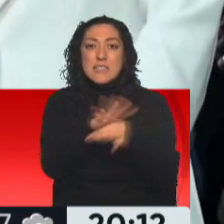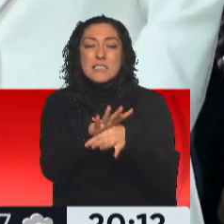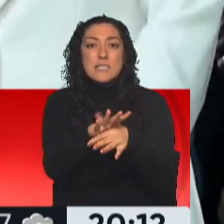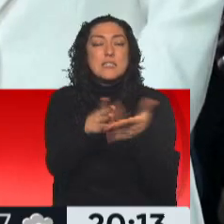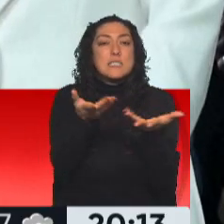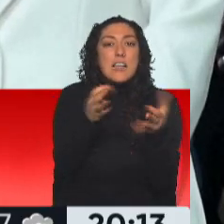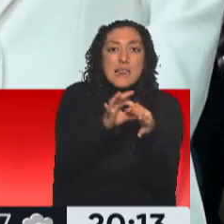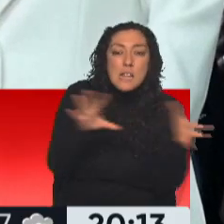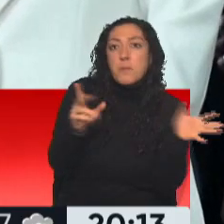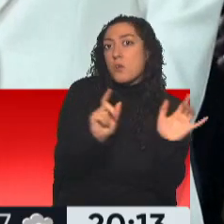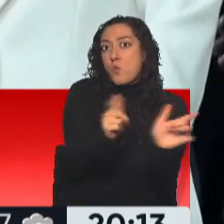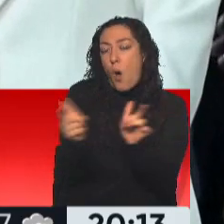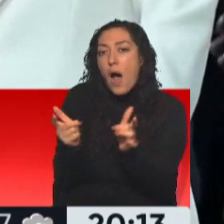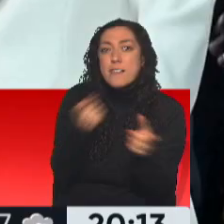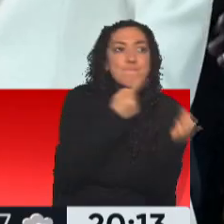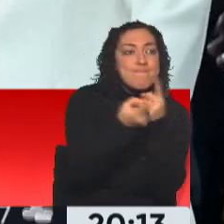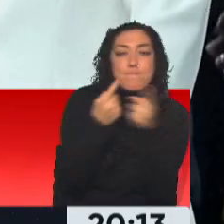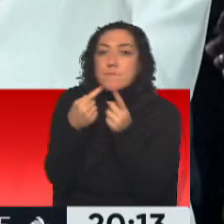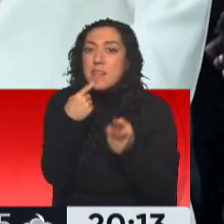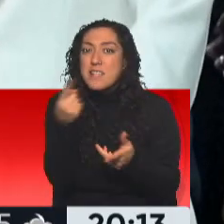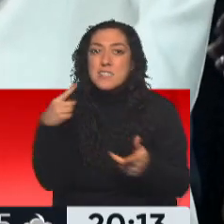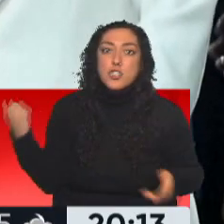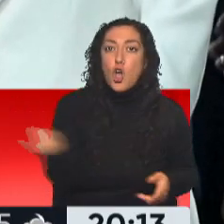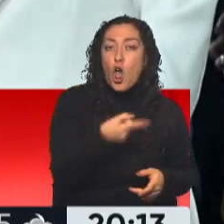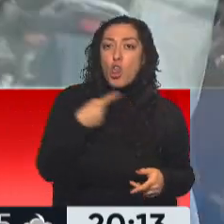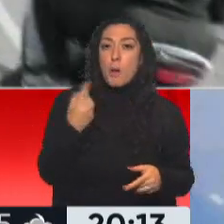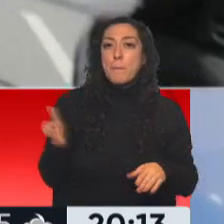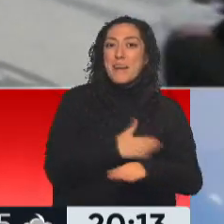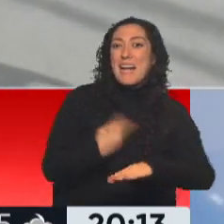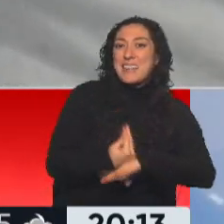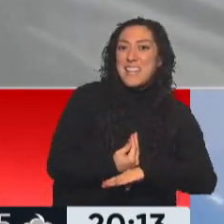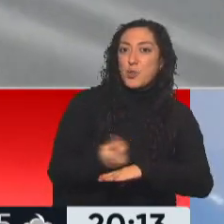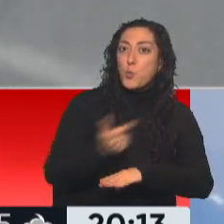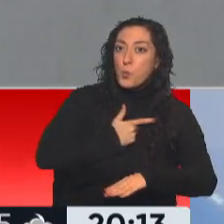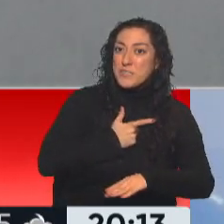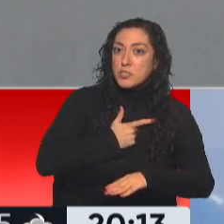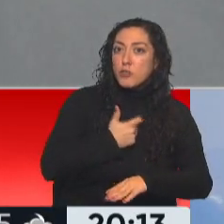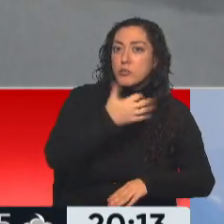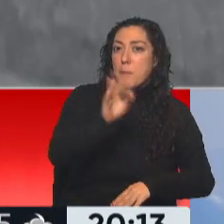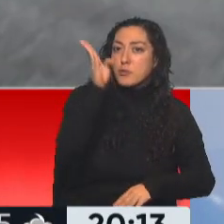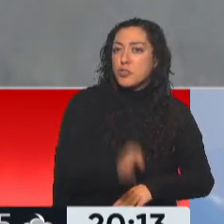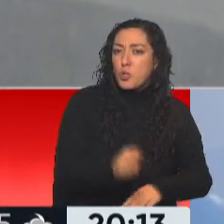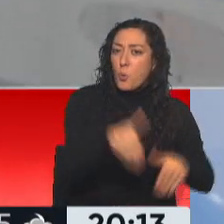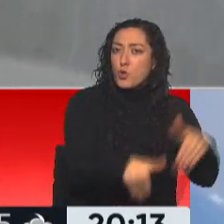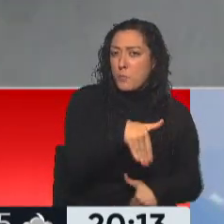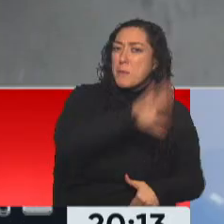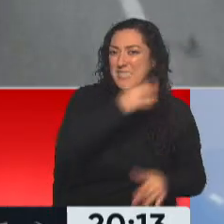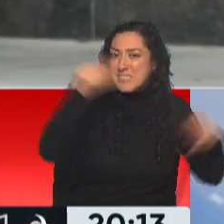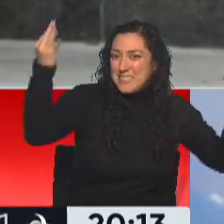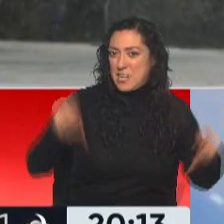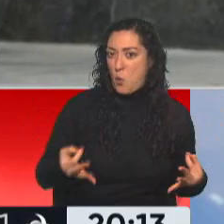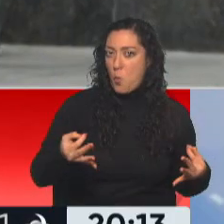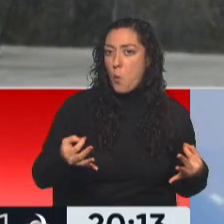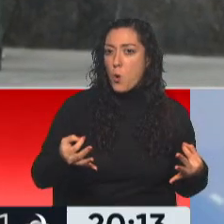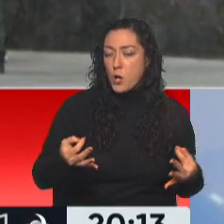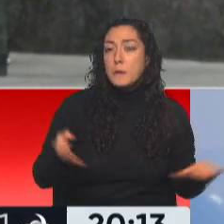Todas las encuestas indicaban que Edmundo González, nuestro candidato, iba a sacar más del 60% de los votos.